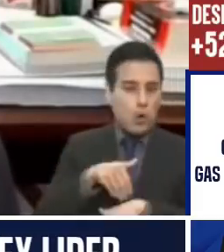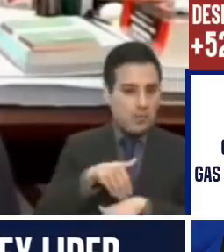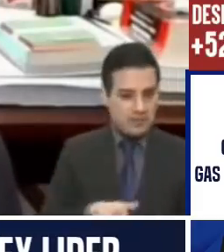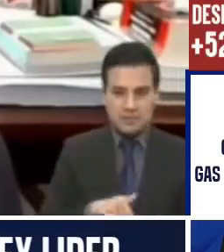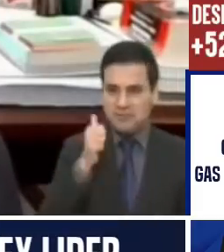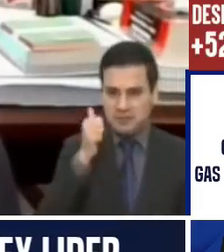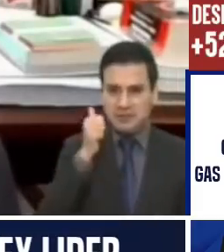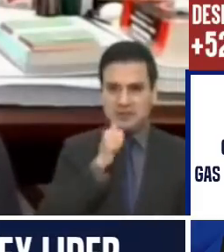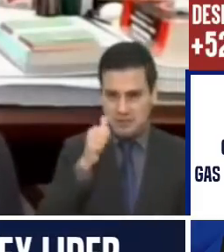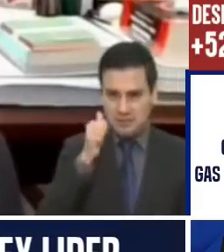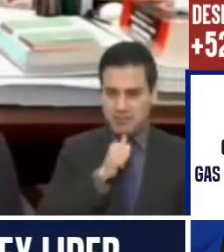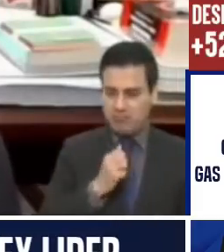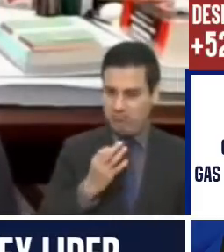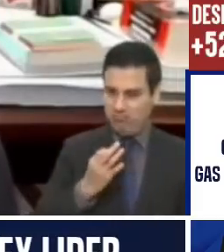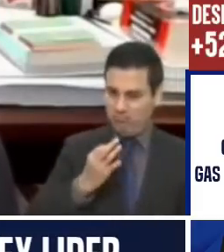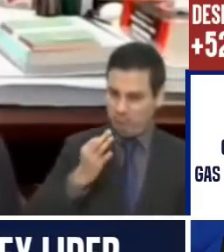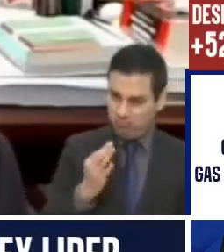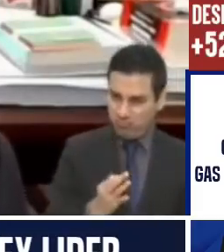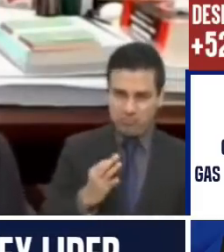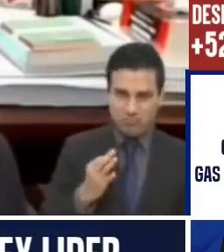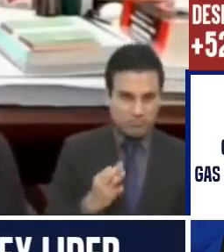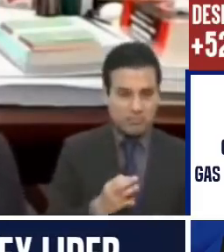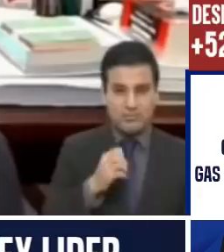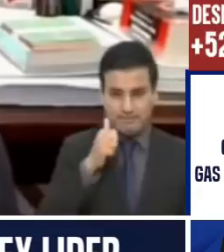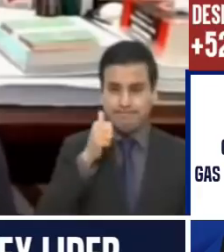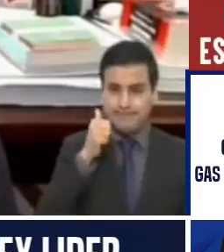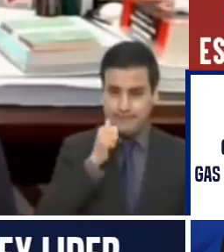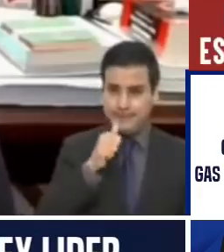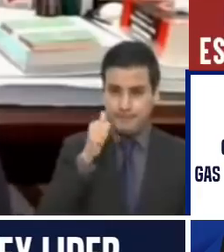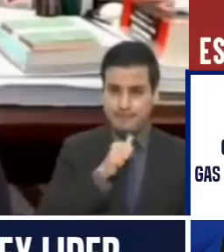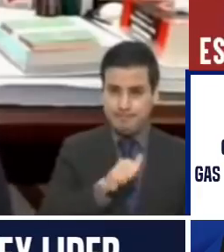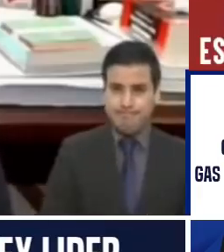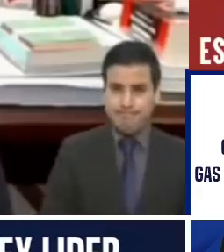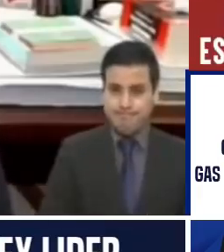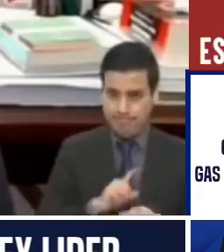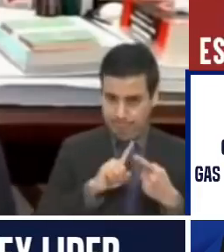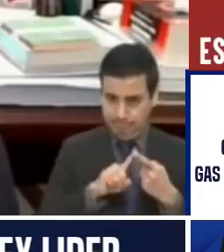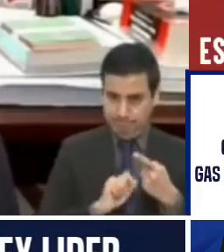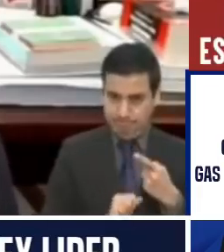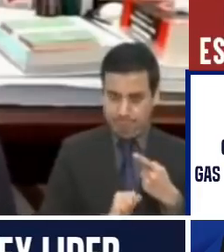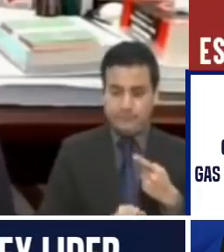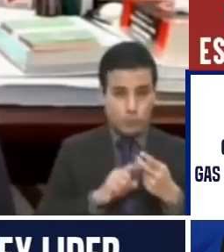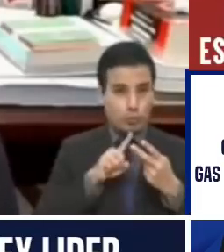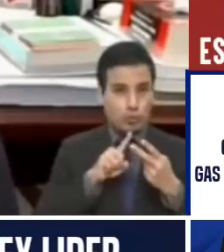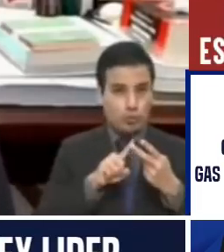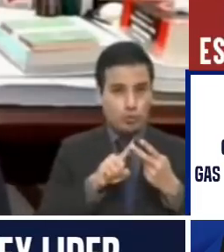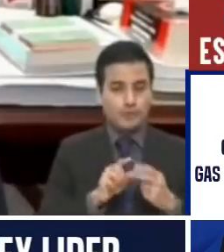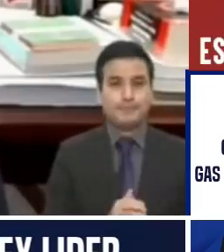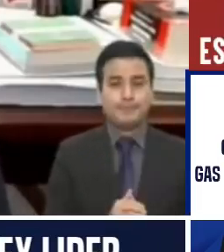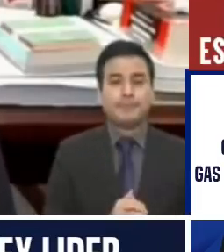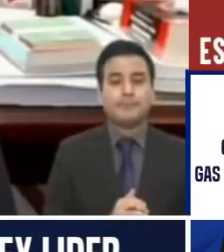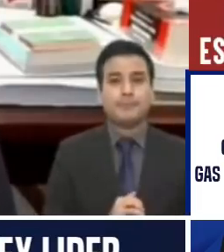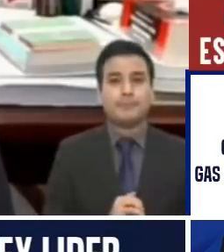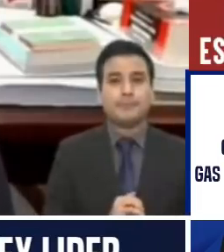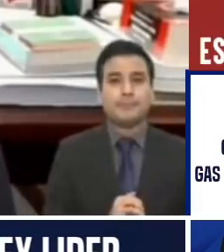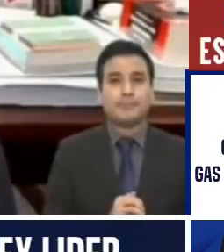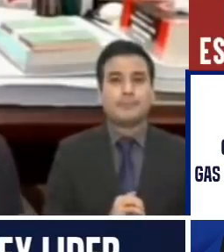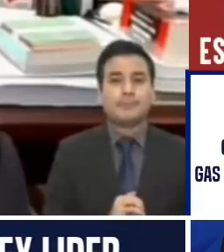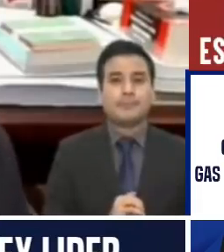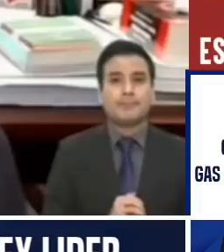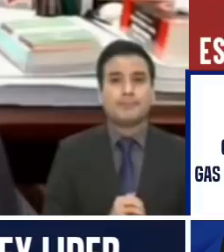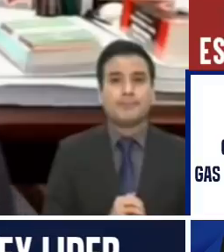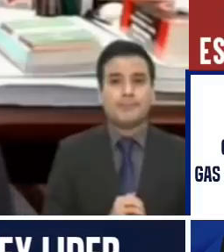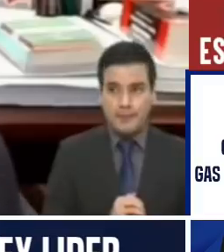órganos judiciales, siempre, invariablemente. Segundo, que se toma